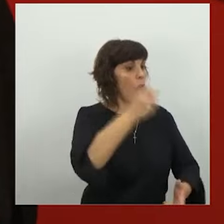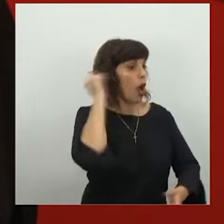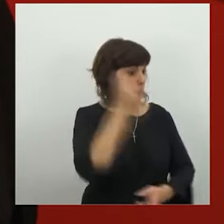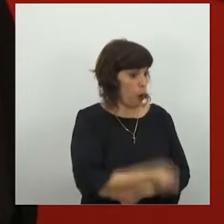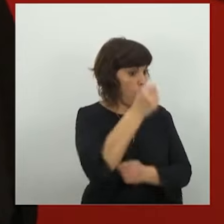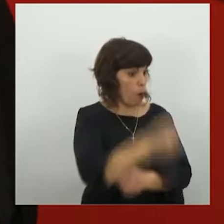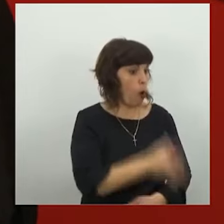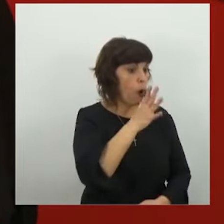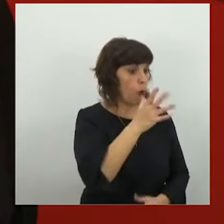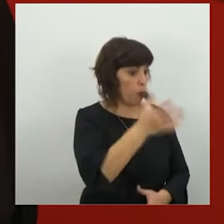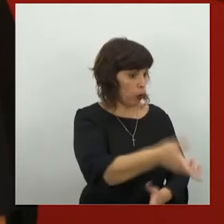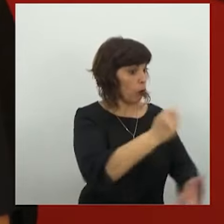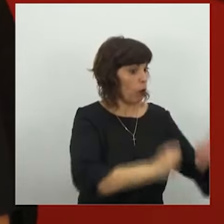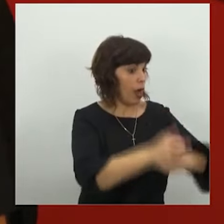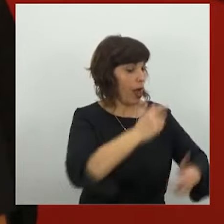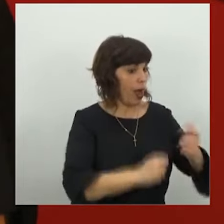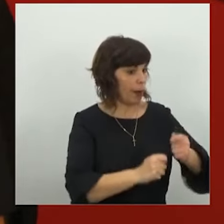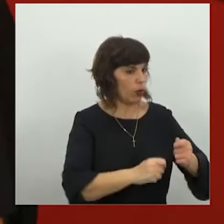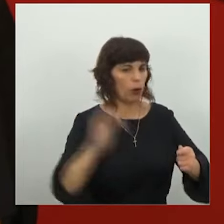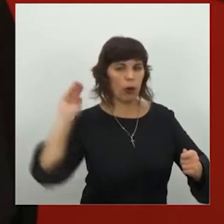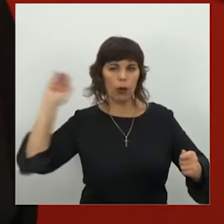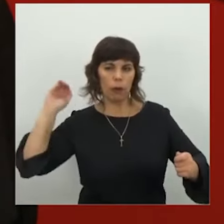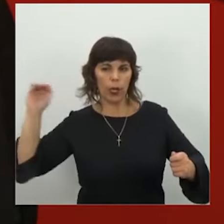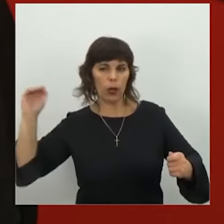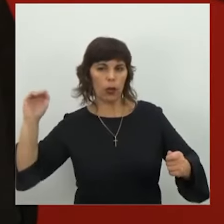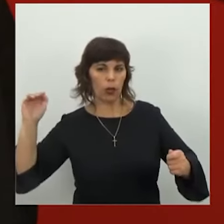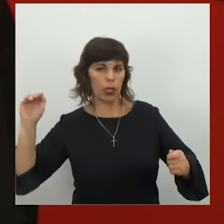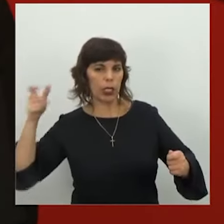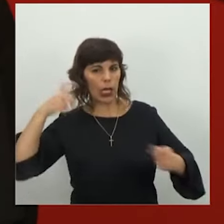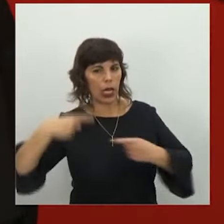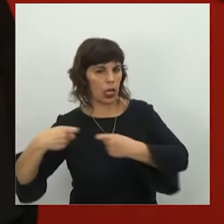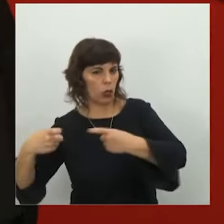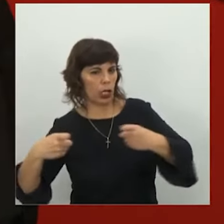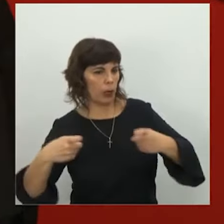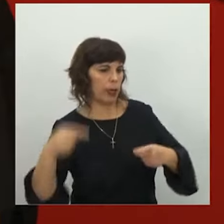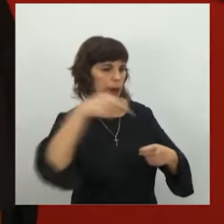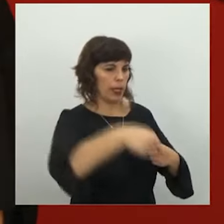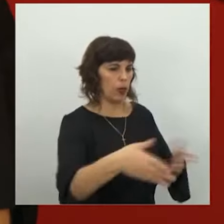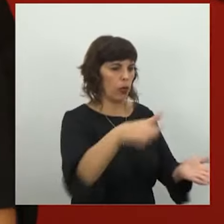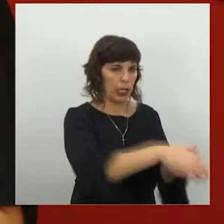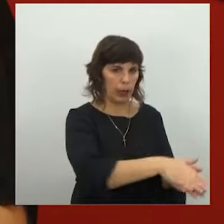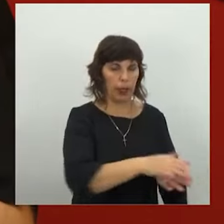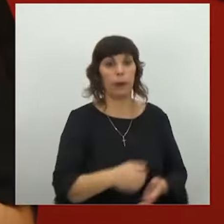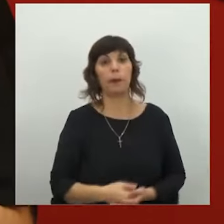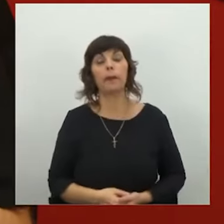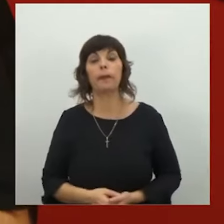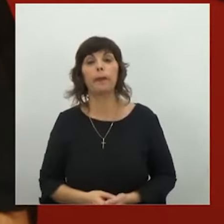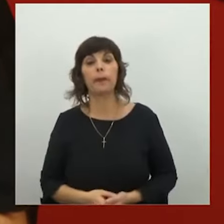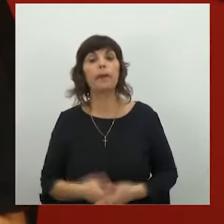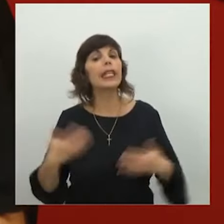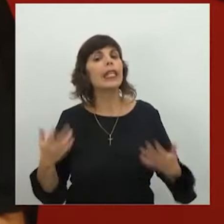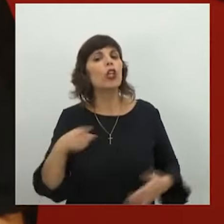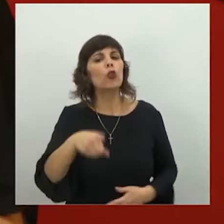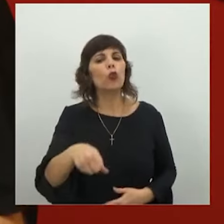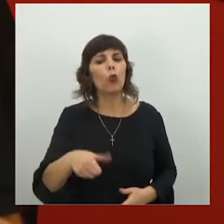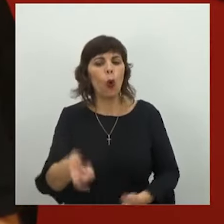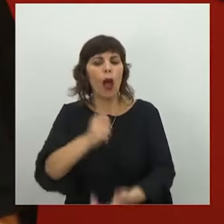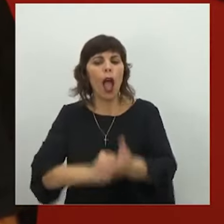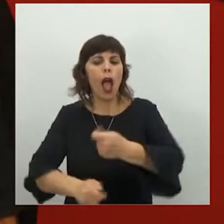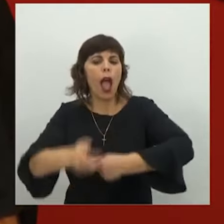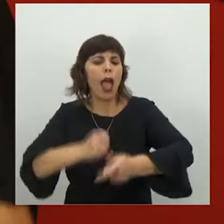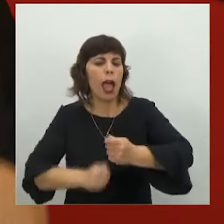agua fresca, tienes que limpiar el pozo. ¿Cómo? Cada 2x3, el agua